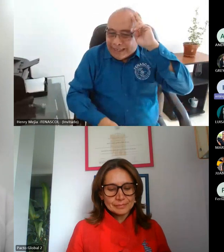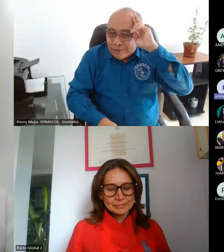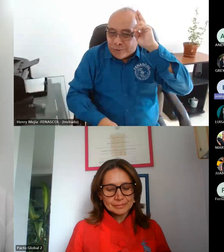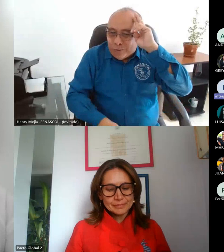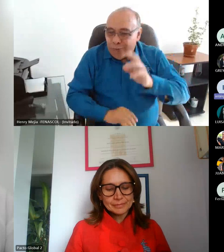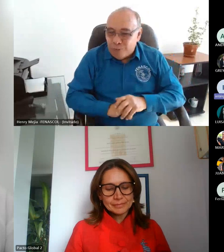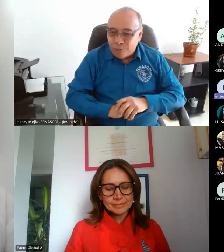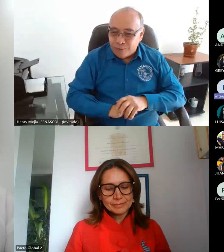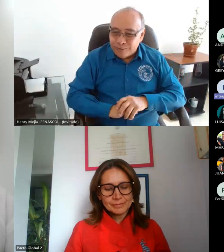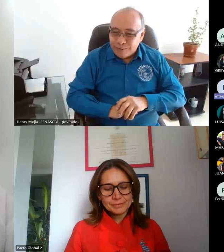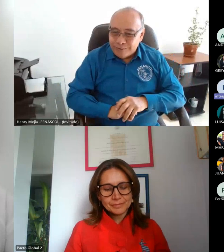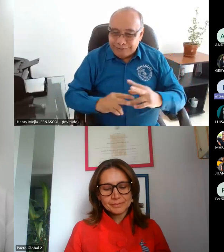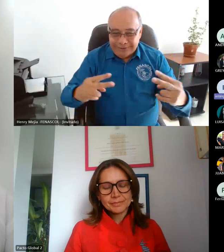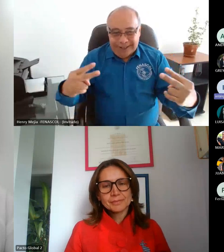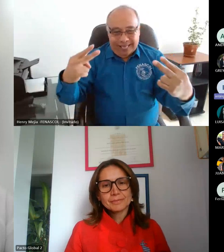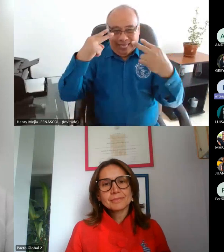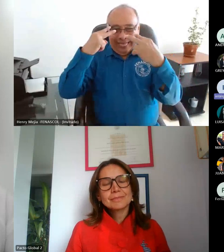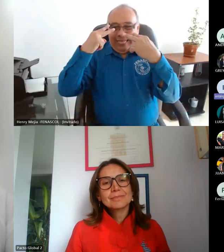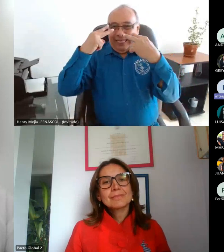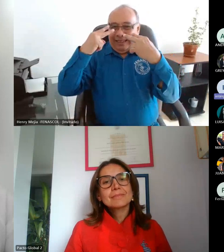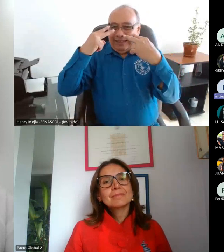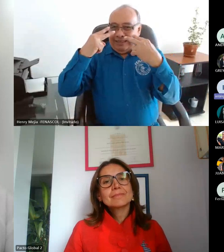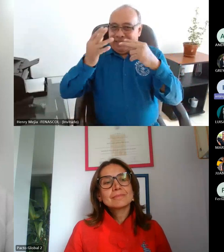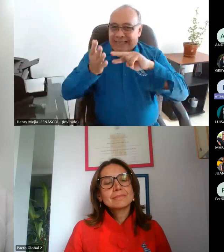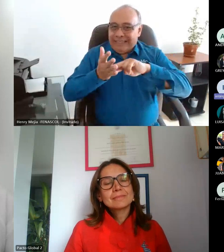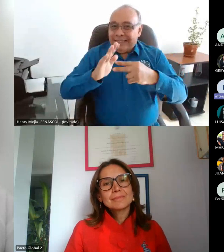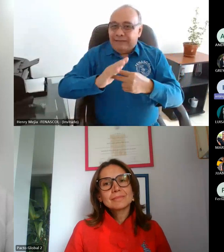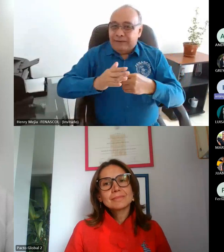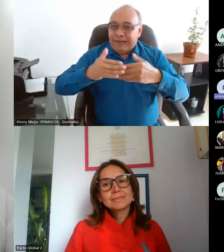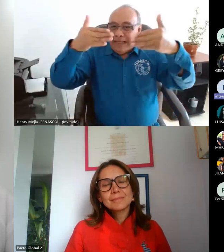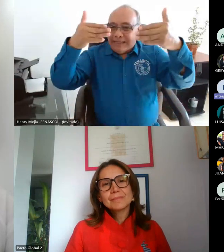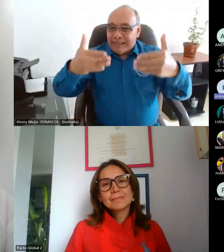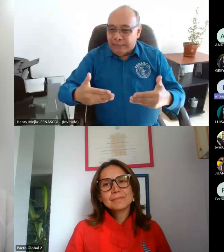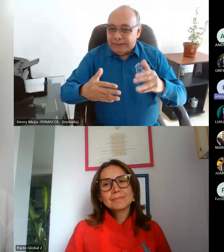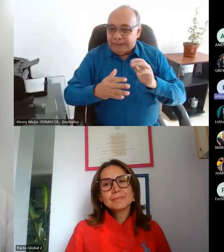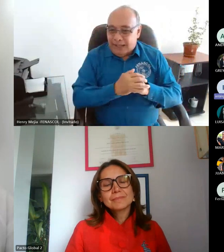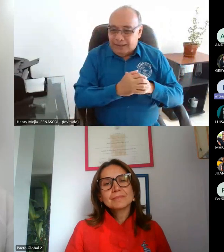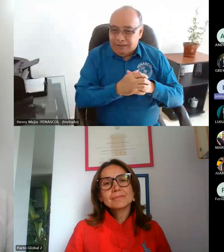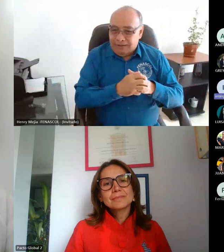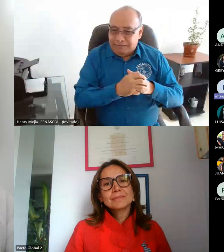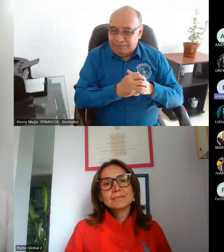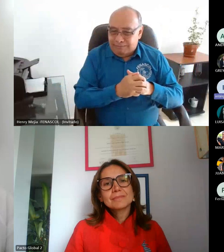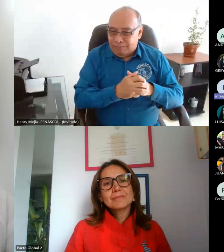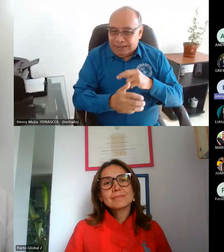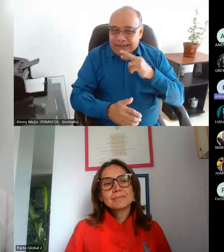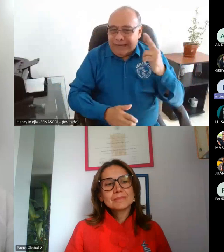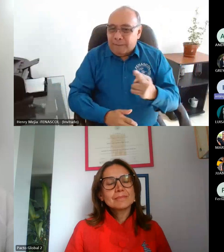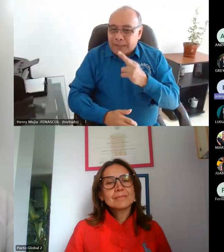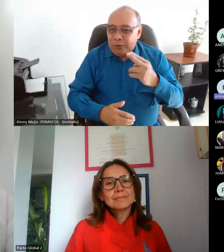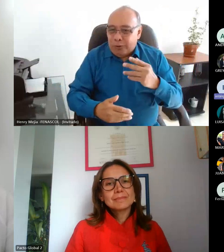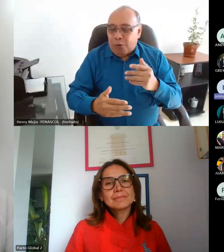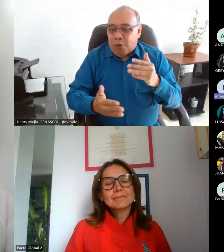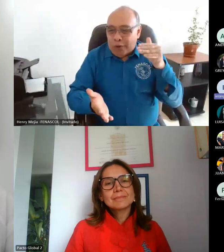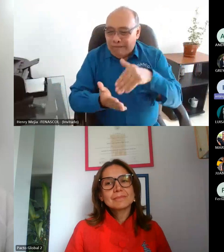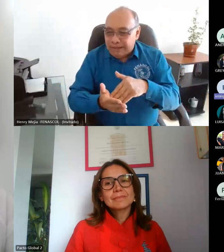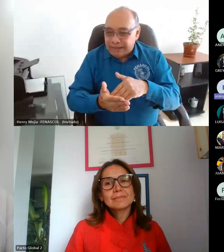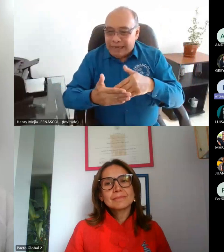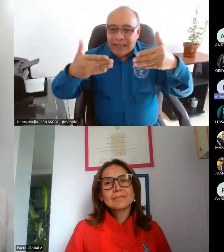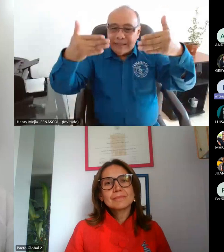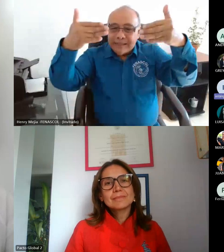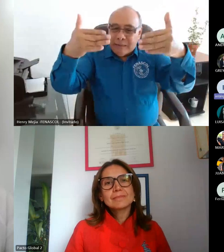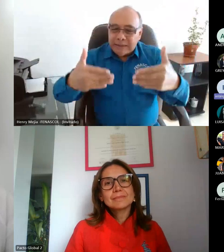una barrera Y se derrumba el proceso Por qué razón porque se quedan viéndonos a partir de eh lo